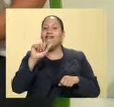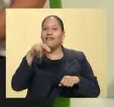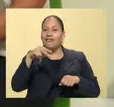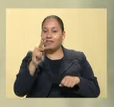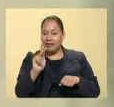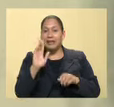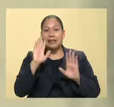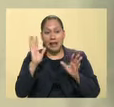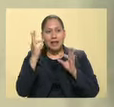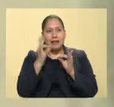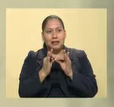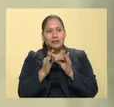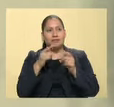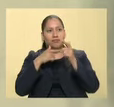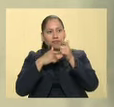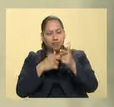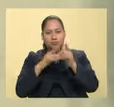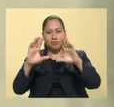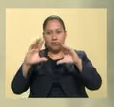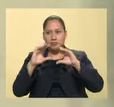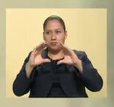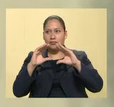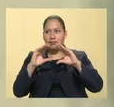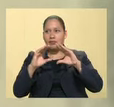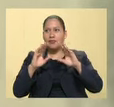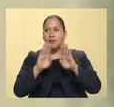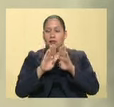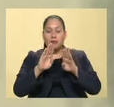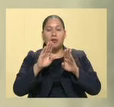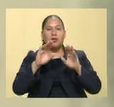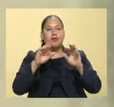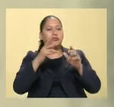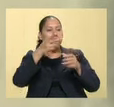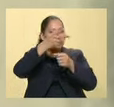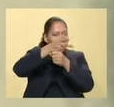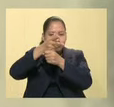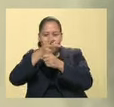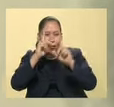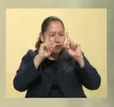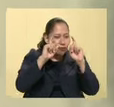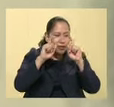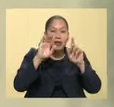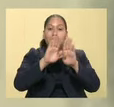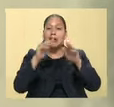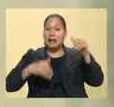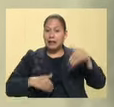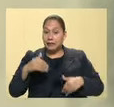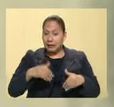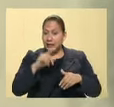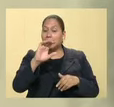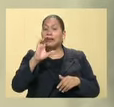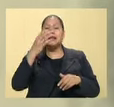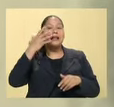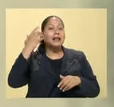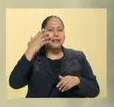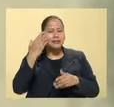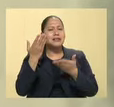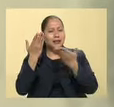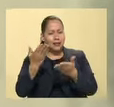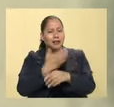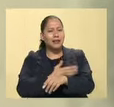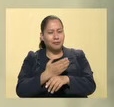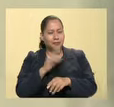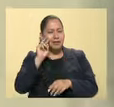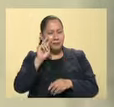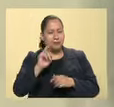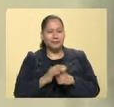Juan Carlos Frank ya está listo para seguir enseñándonos en el backstage la gran obra musical Cats. ¿Por qué no nos acompañan a